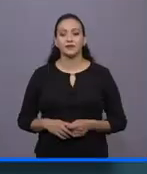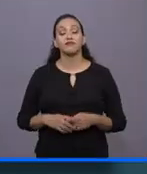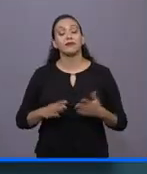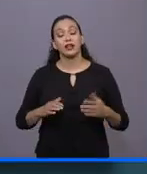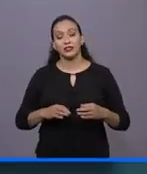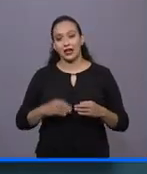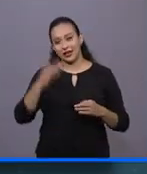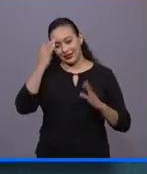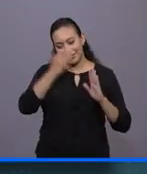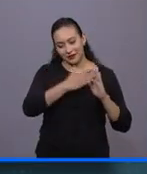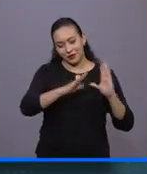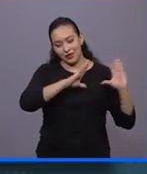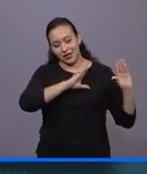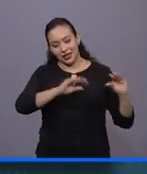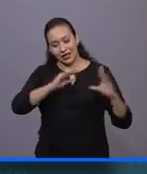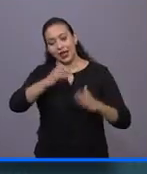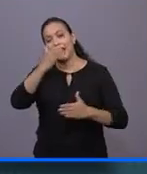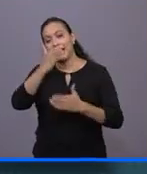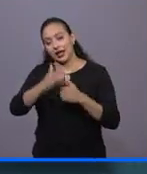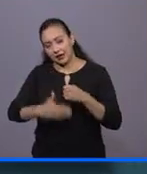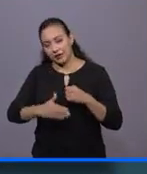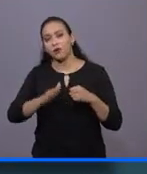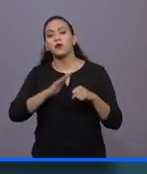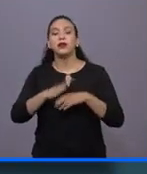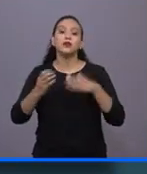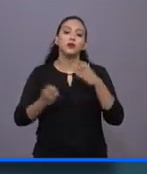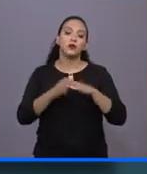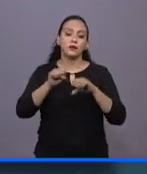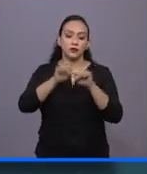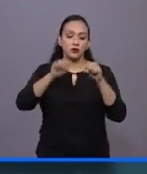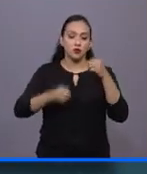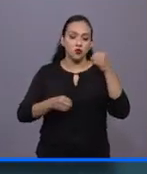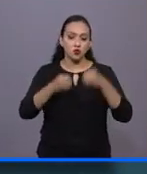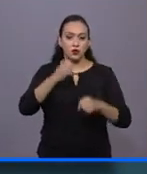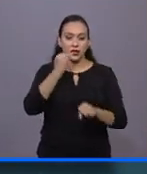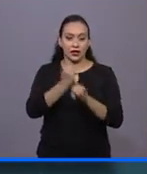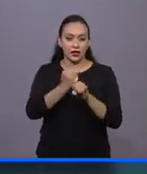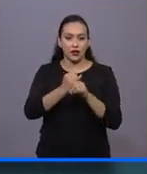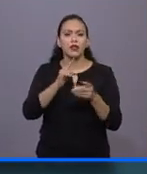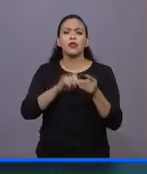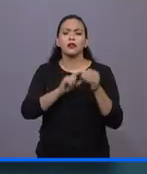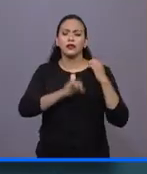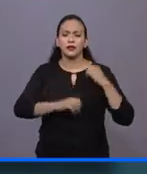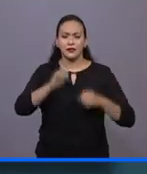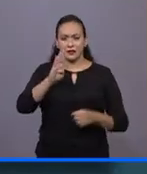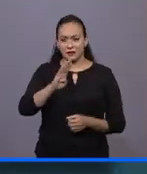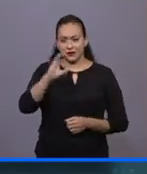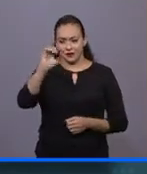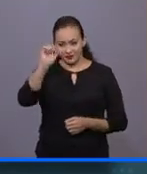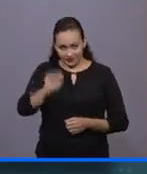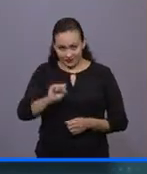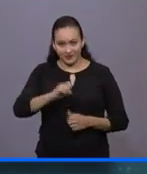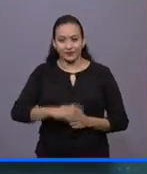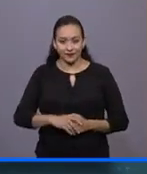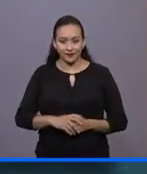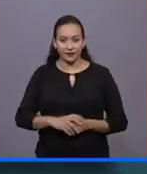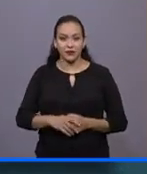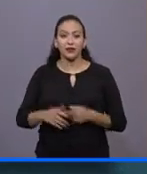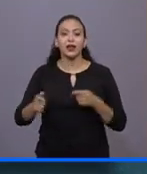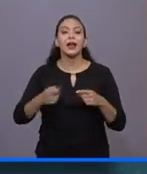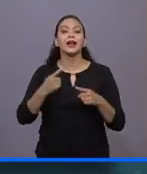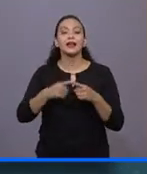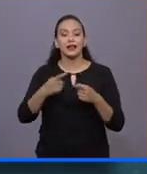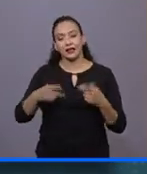Concluyó la jornada de capacitación sobre el nuevo sistema de justicia en línea en el Poder Judicial de Baja California Sur, dirigida